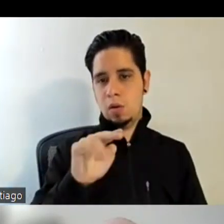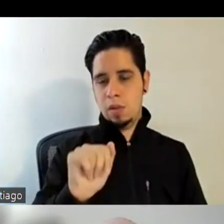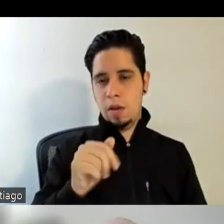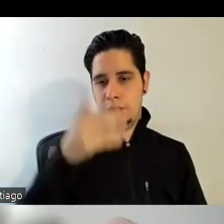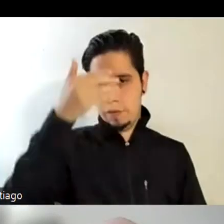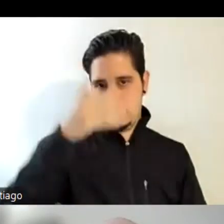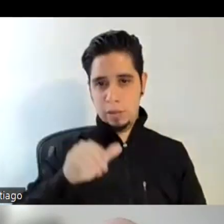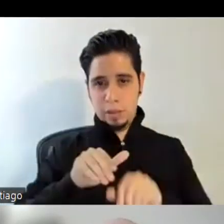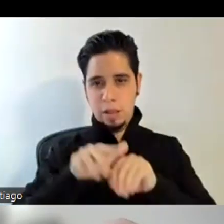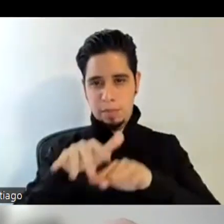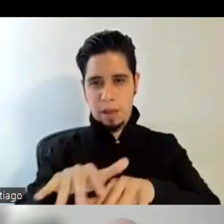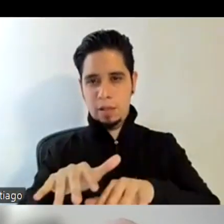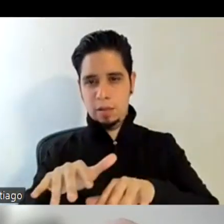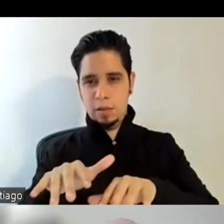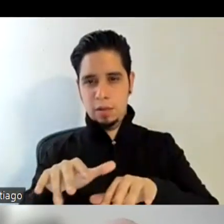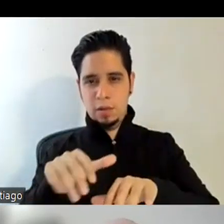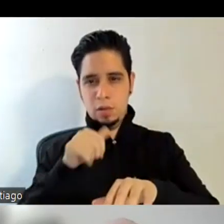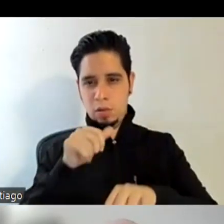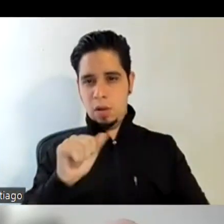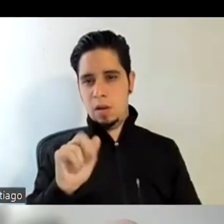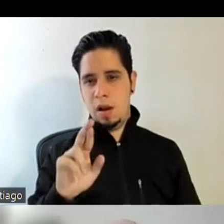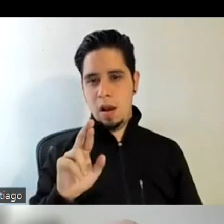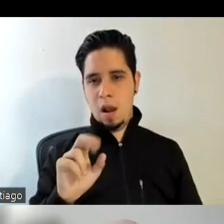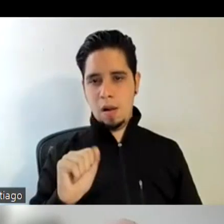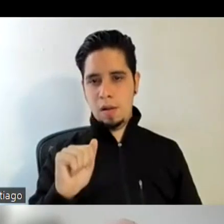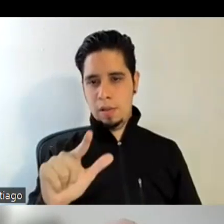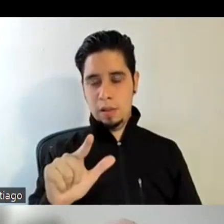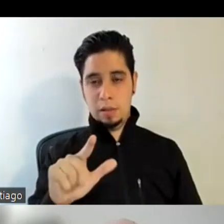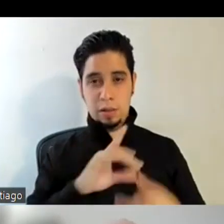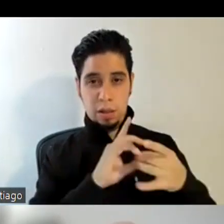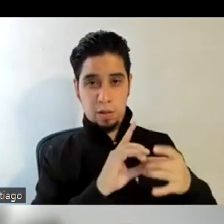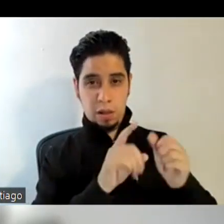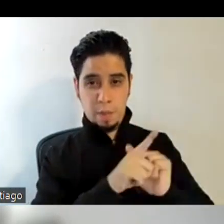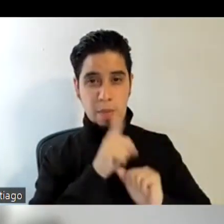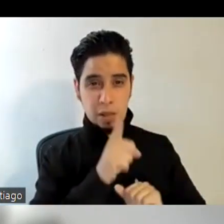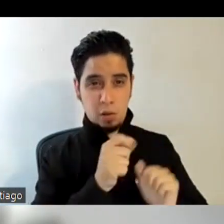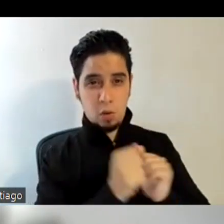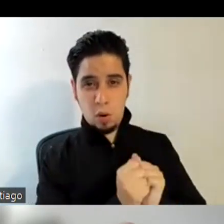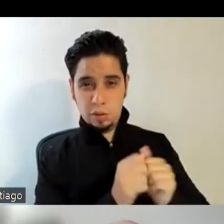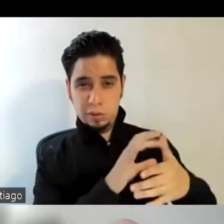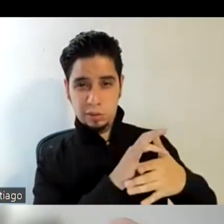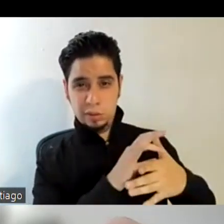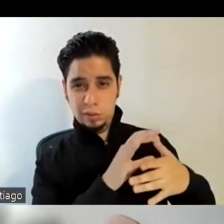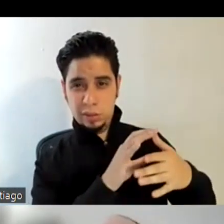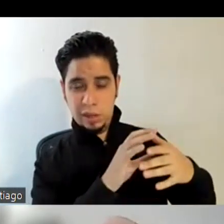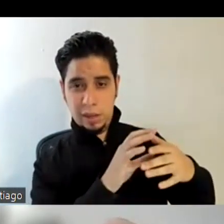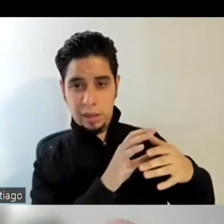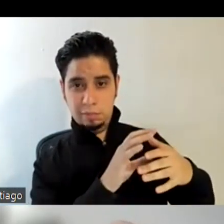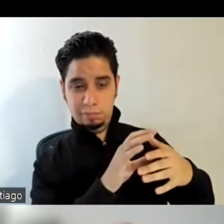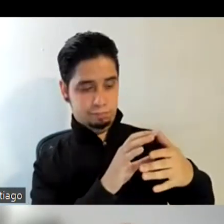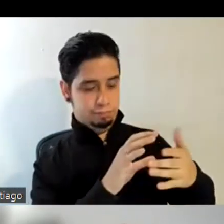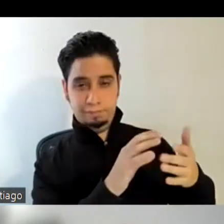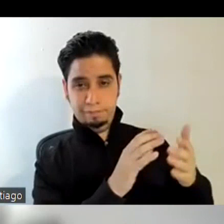ubicación del arsenal, sino tiene que ver con el texto, con algunos temas que trabajamos en el texto. Okay.